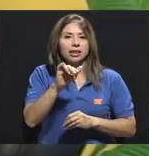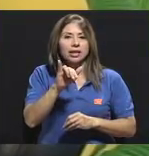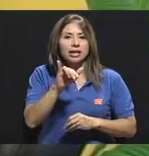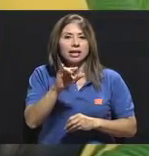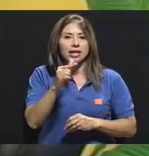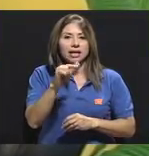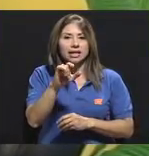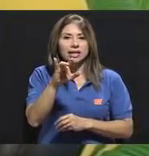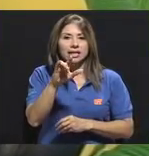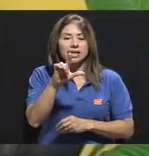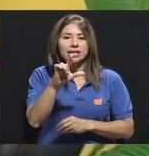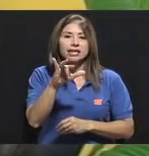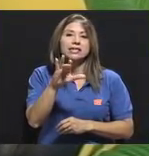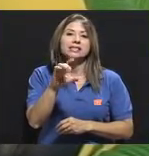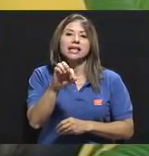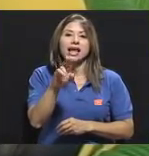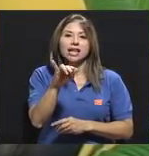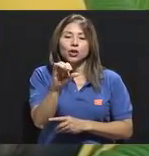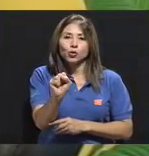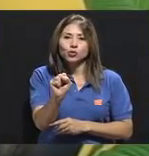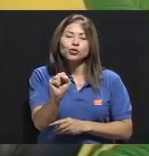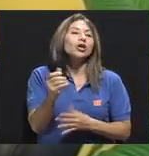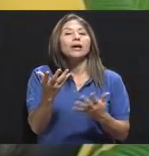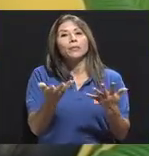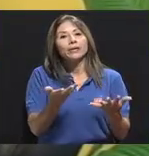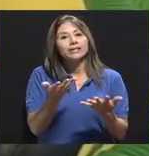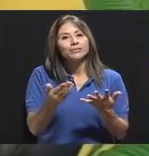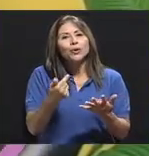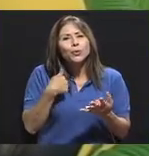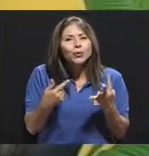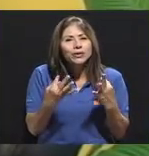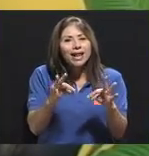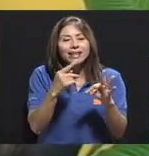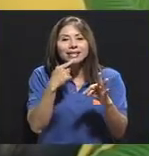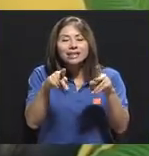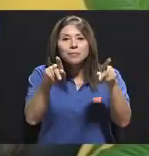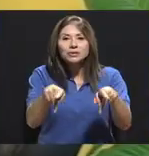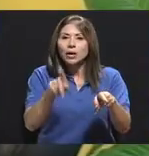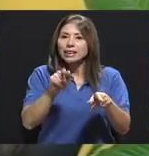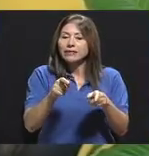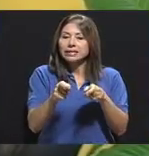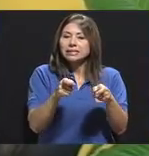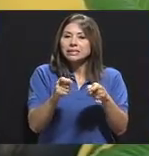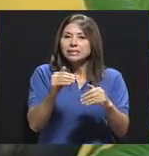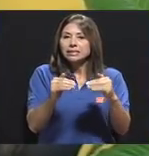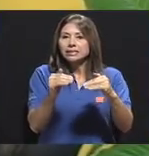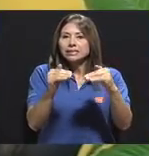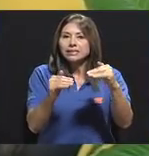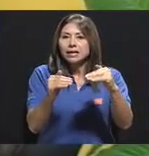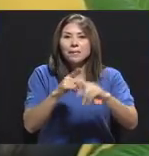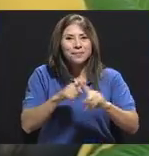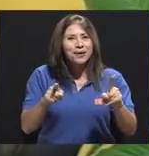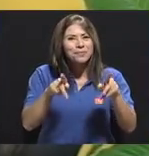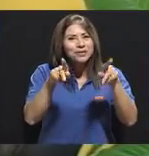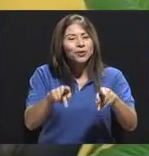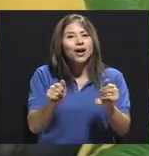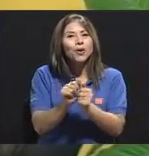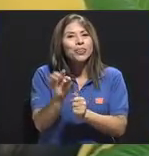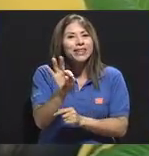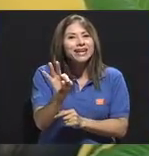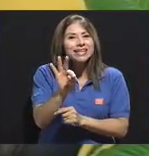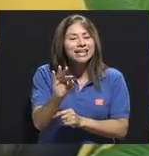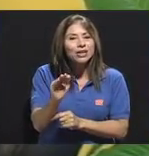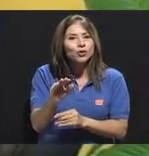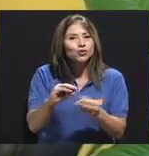decirle explicarle al paciente que tiene que regular las grasas y si la persona tiene triglicéridos altos Aunque parezca extraño tiene